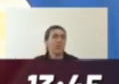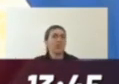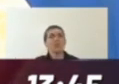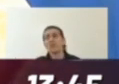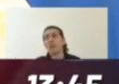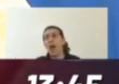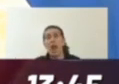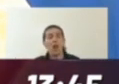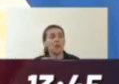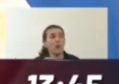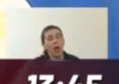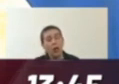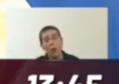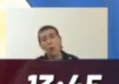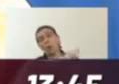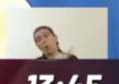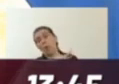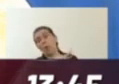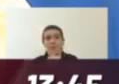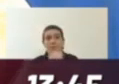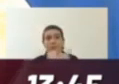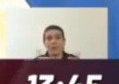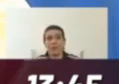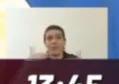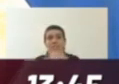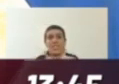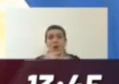que hoy tenemos, la circulación nuestra.